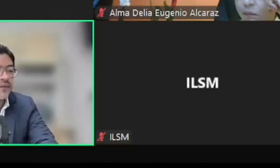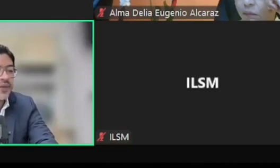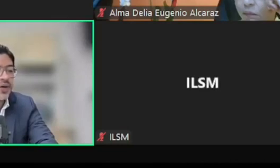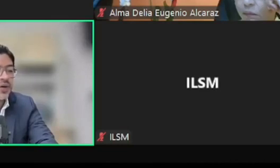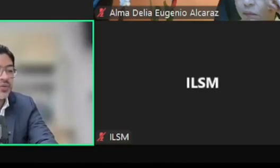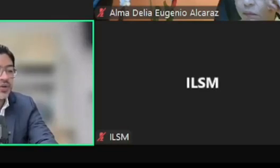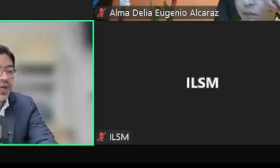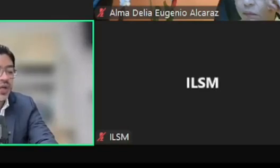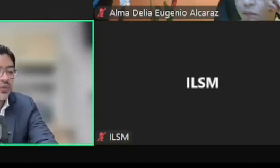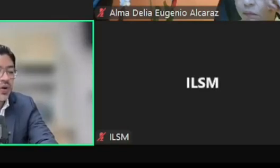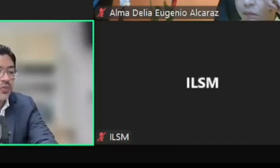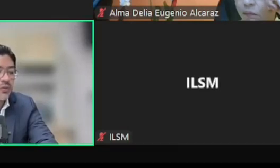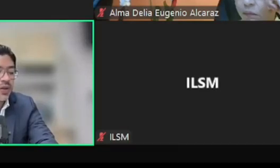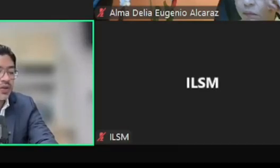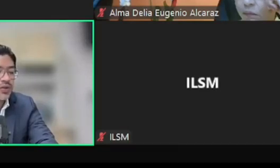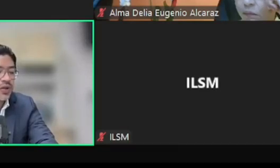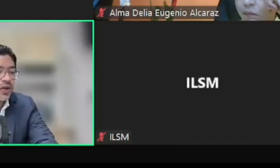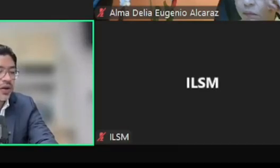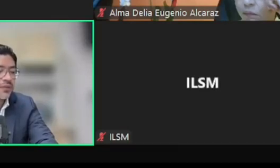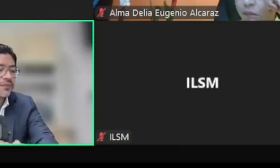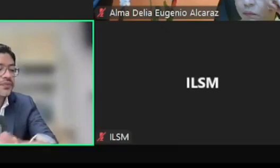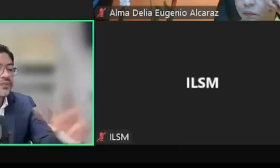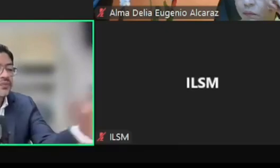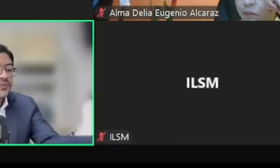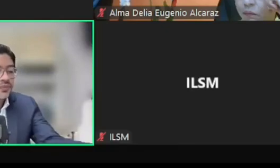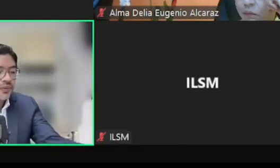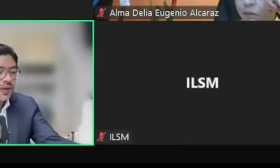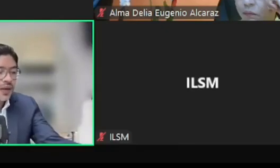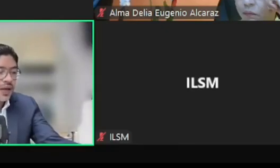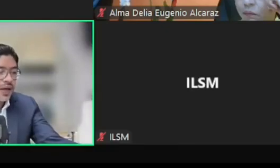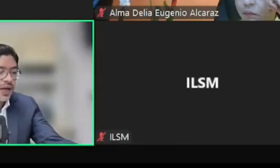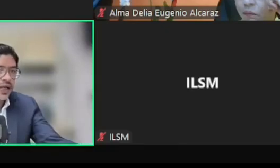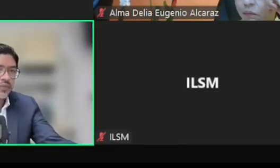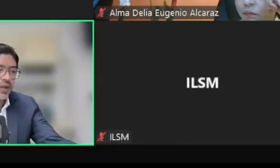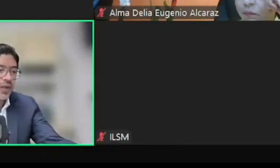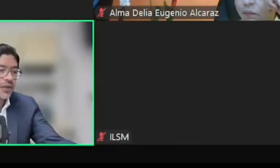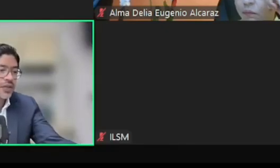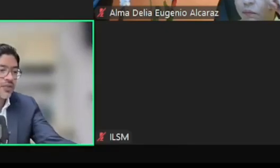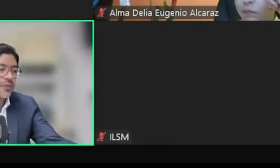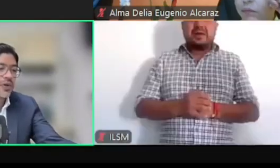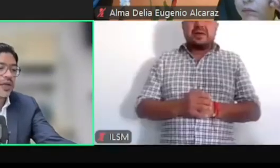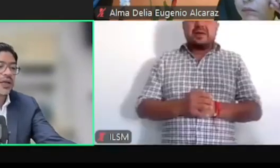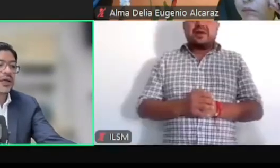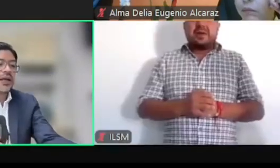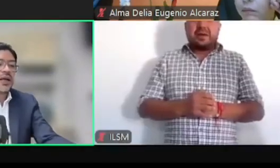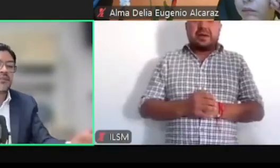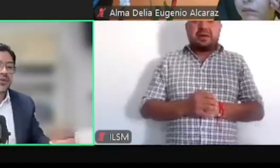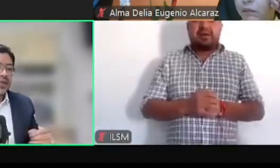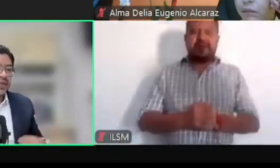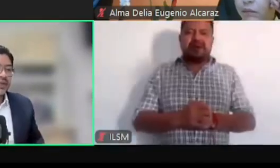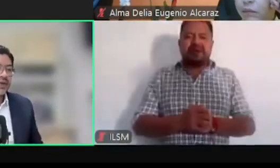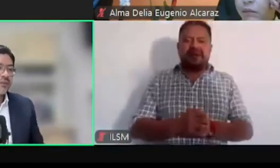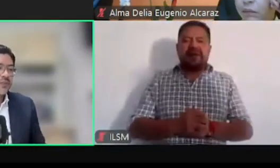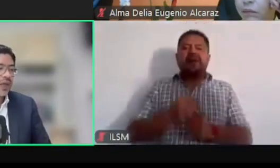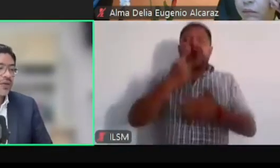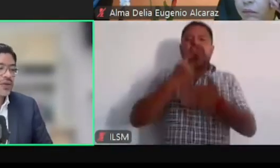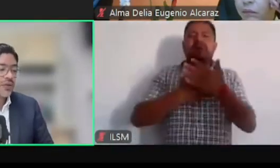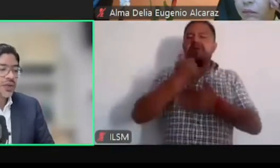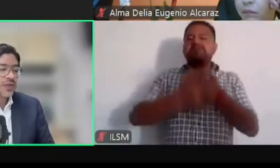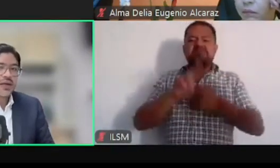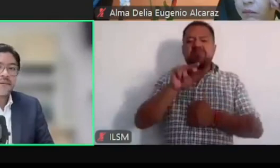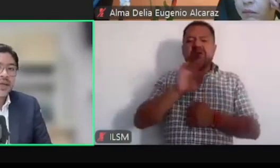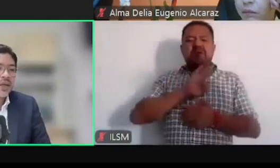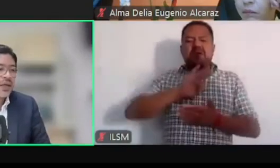Guerrero postulado por movimiento ciudadano en el proyecto se propone declarar la improcedencia y en